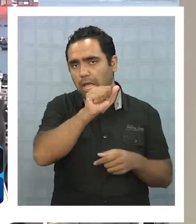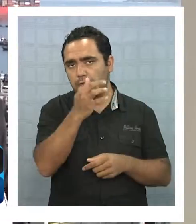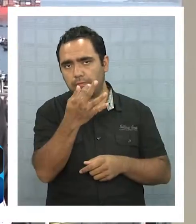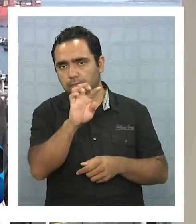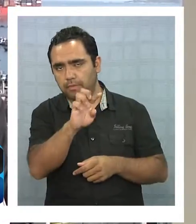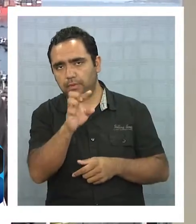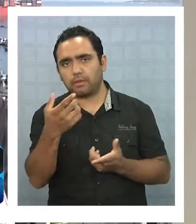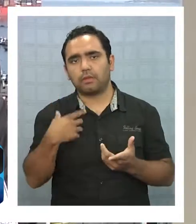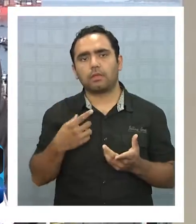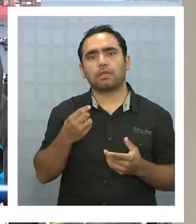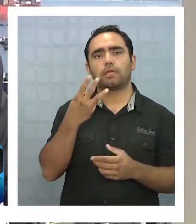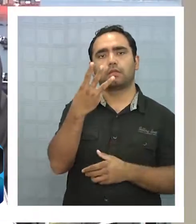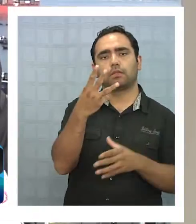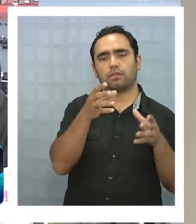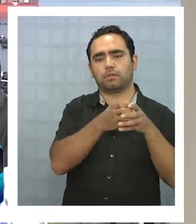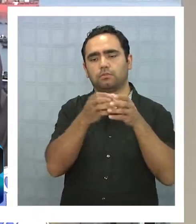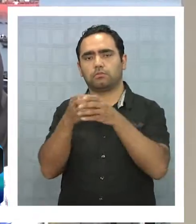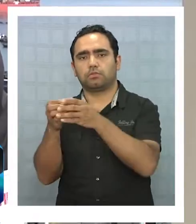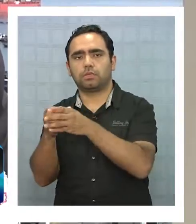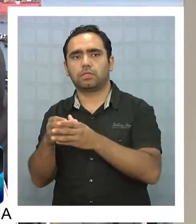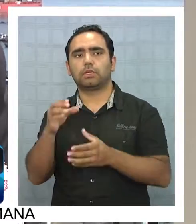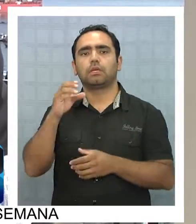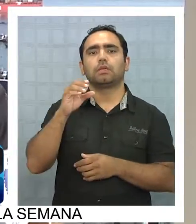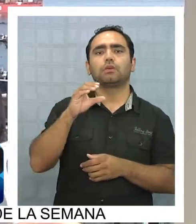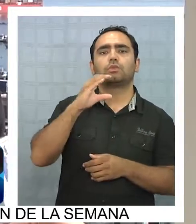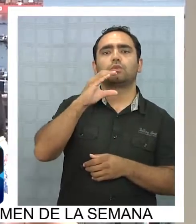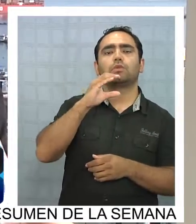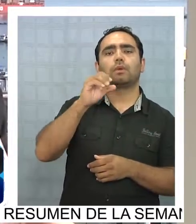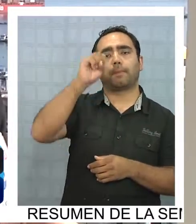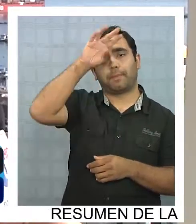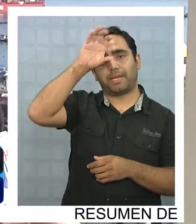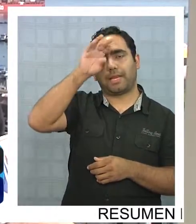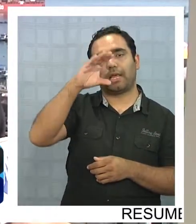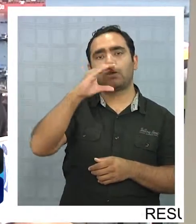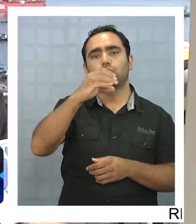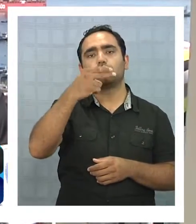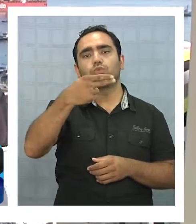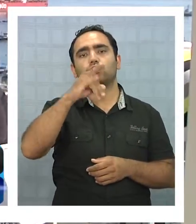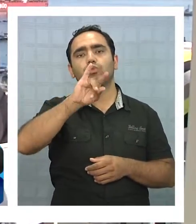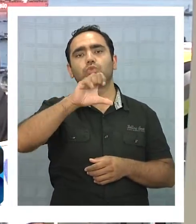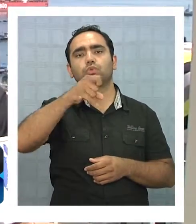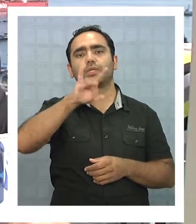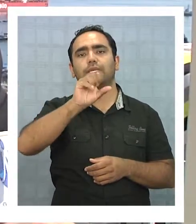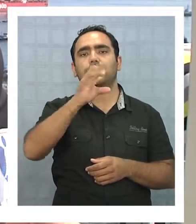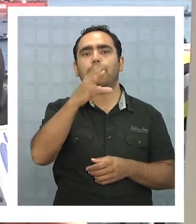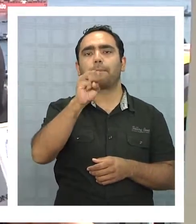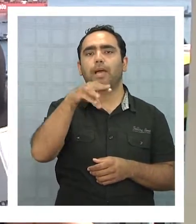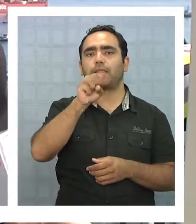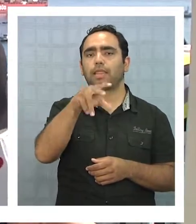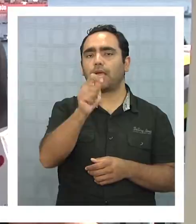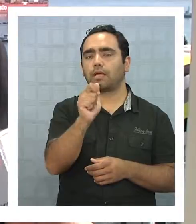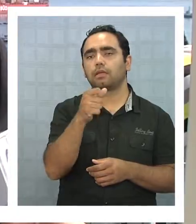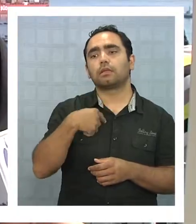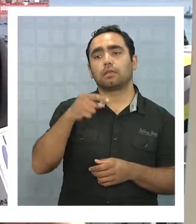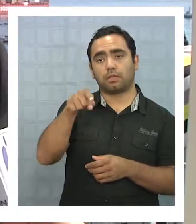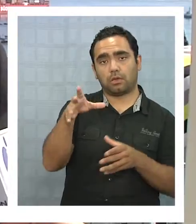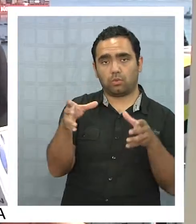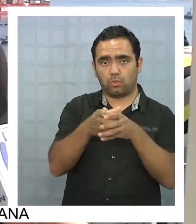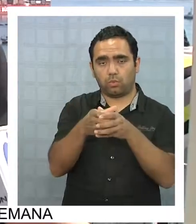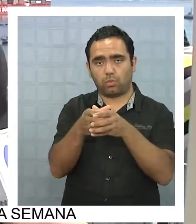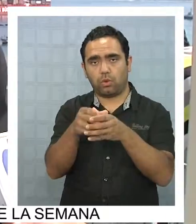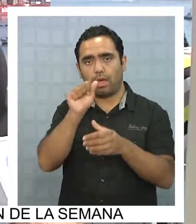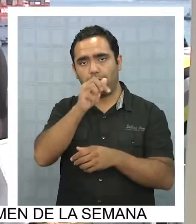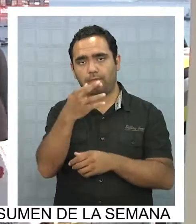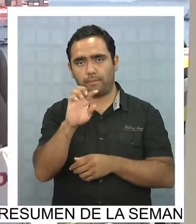3 sindicatos de Chuquicamata, el 1, 2 y 3, que tuvieron la AFP Futuro, los gremios de